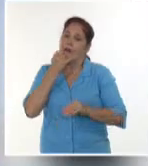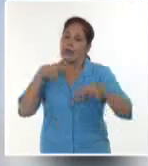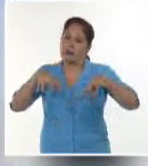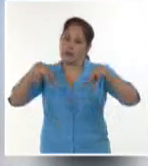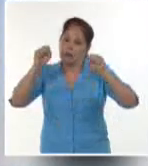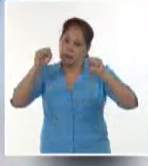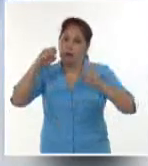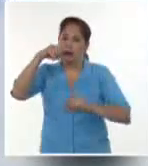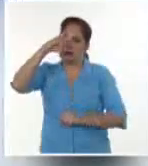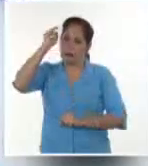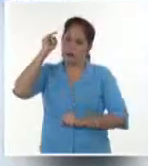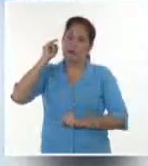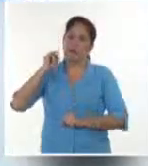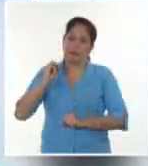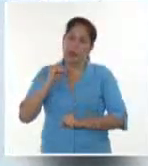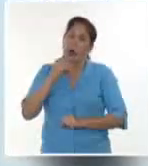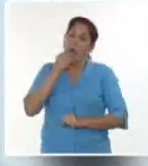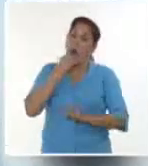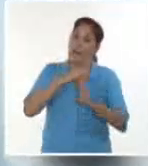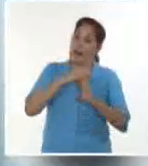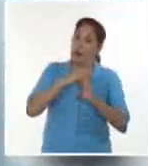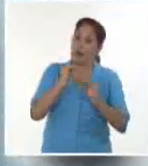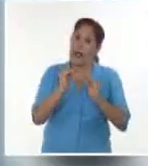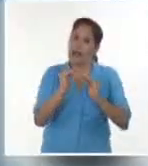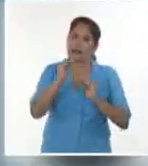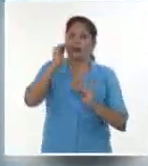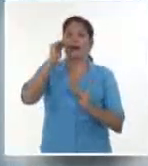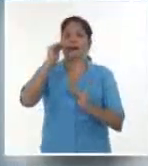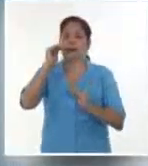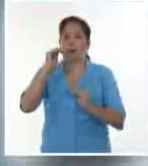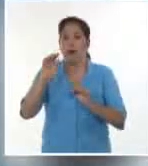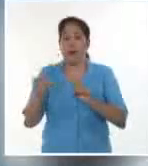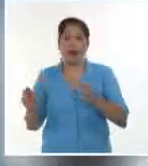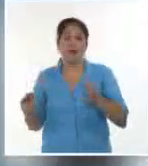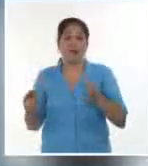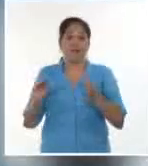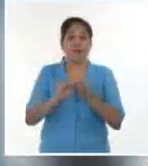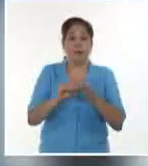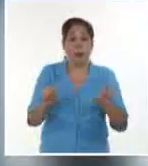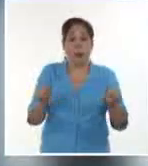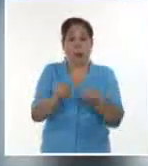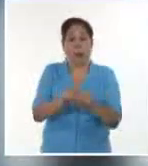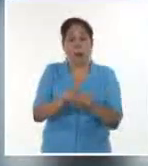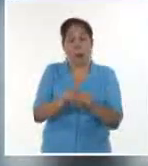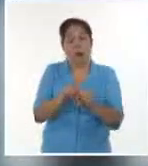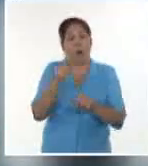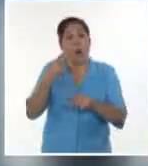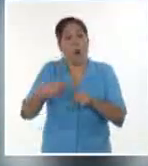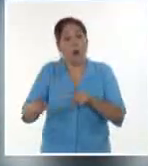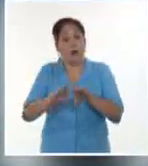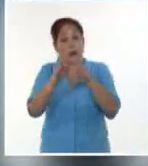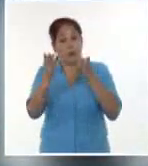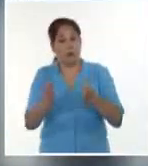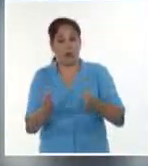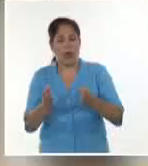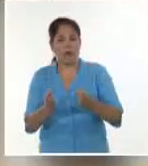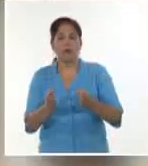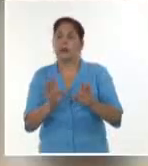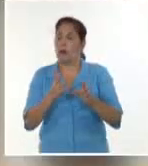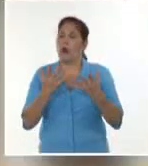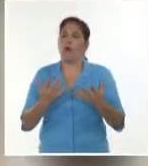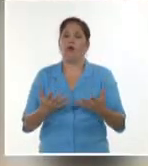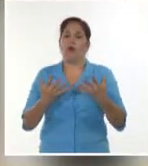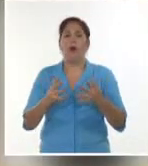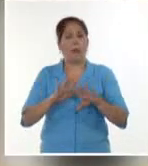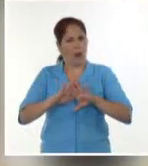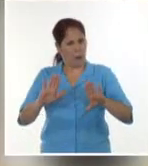el día. Quizás después del mediodía, con la entrada ya de Felton, puede ser que se cierre un tiempo y después, bueno, volveremos a afectar